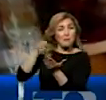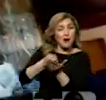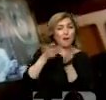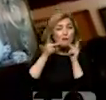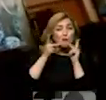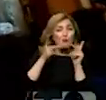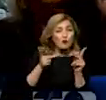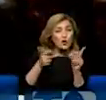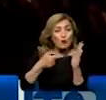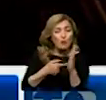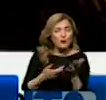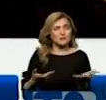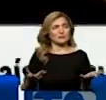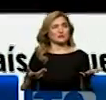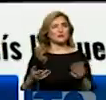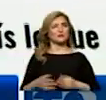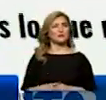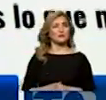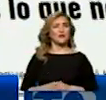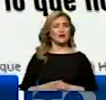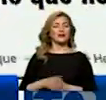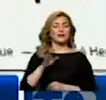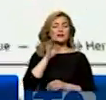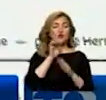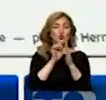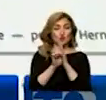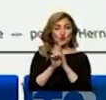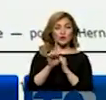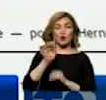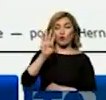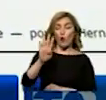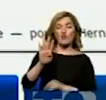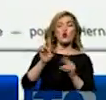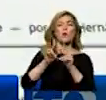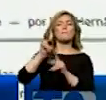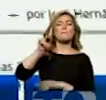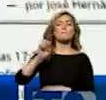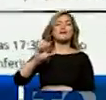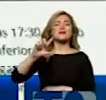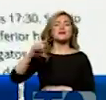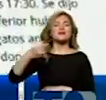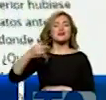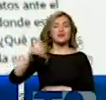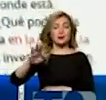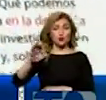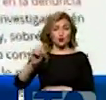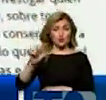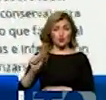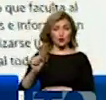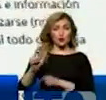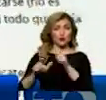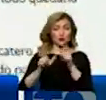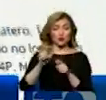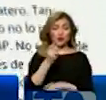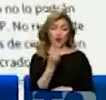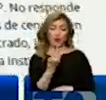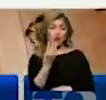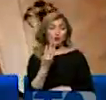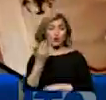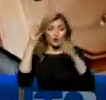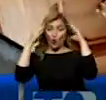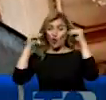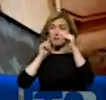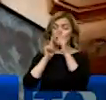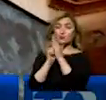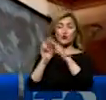demanda en contra de 4 Pelagatos ante las autoridades de Holanda, lugar en el que se encuentra alojado el servidor del portal, se presentó por